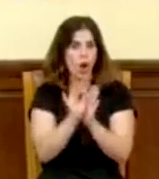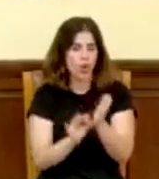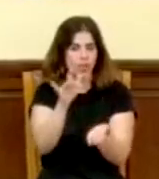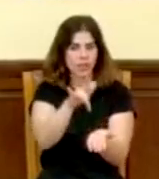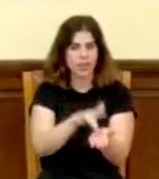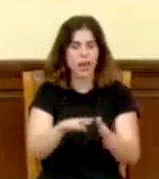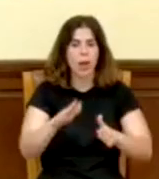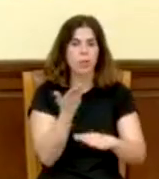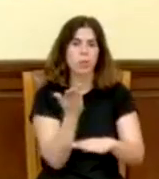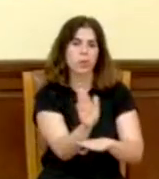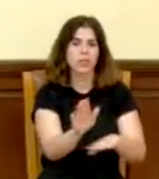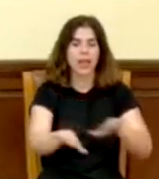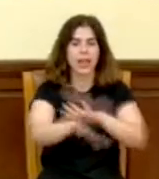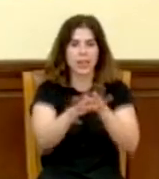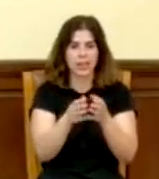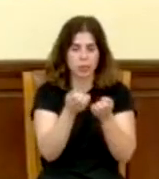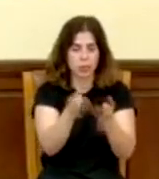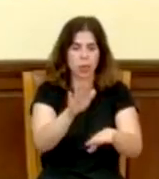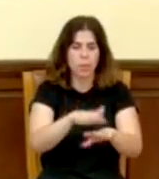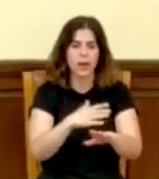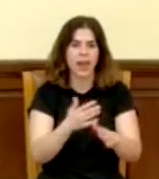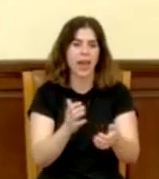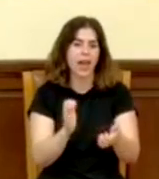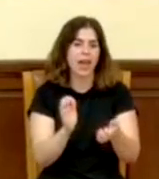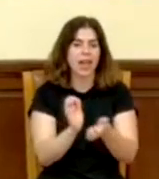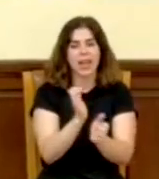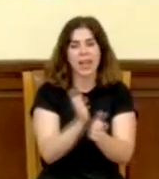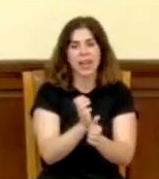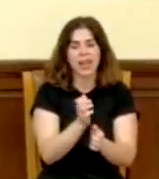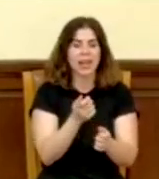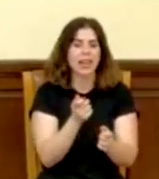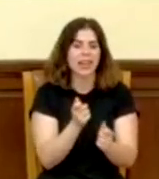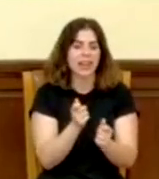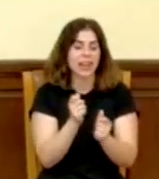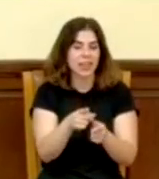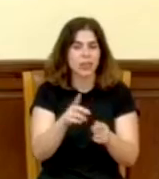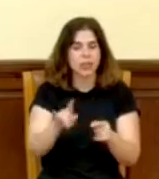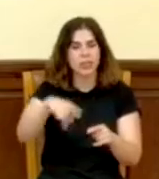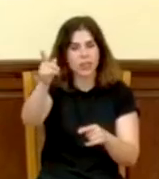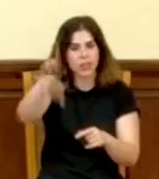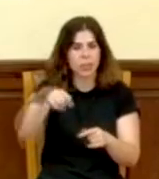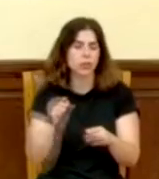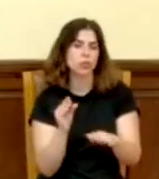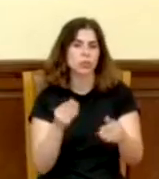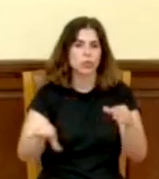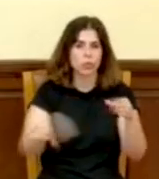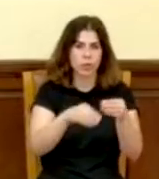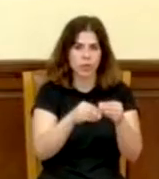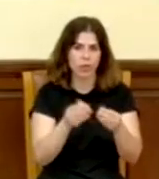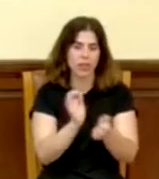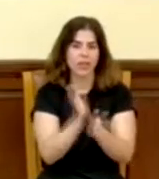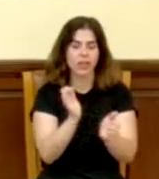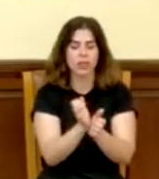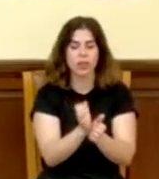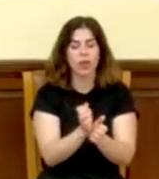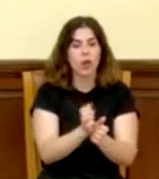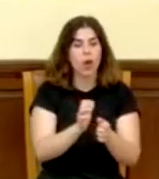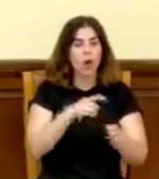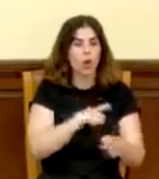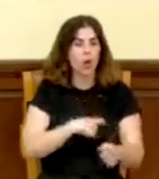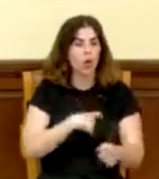resolución sobre modificación de crédito, crédito extraordinario y suplemento de crédito, ha sido informado favorablemente por la